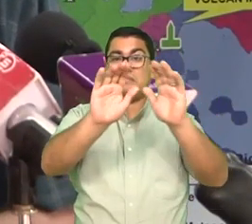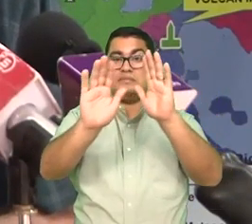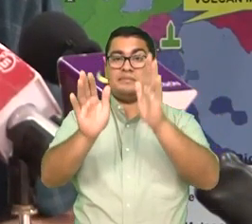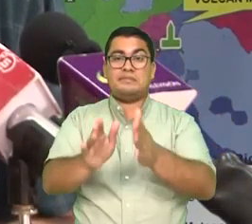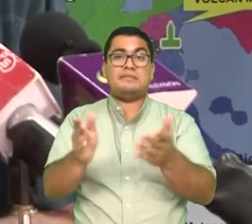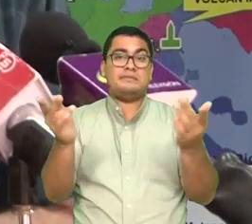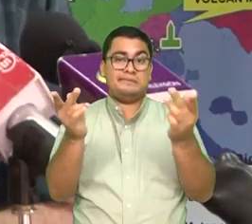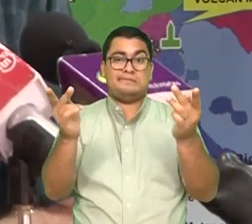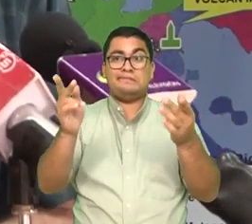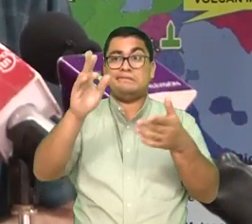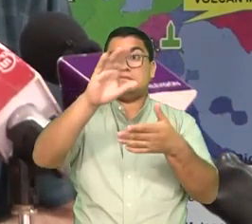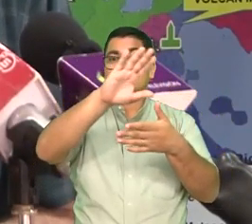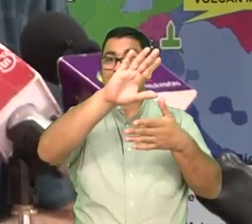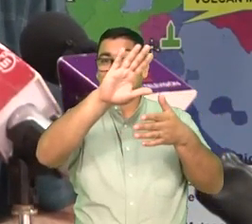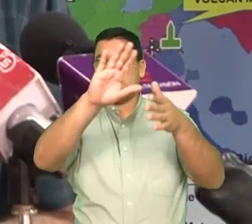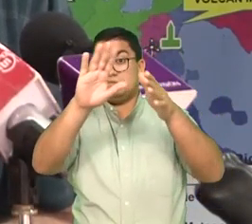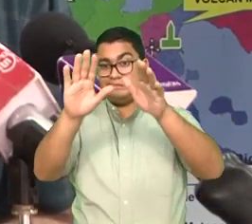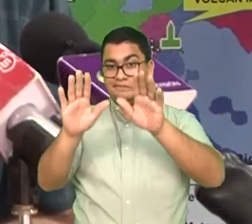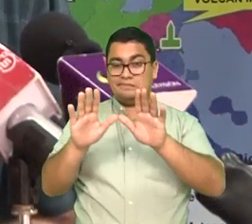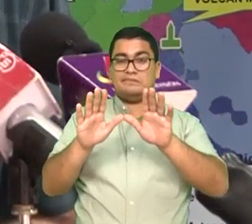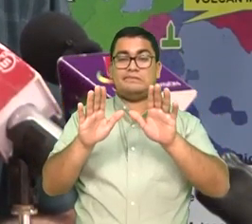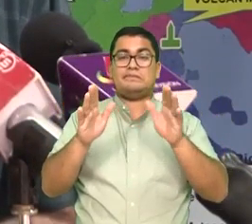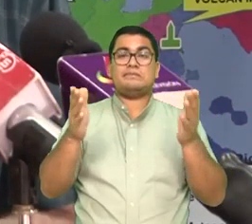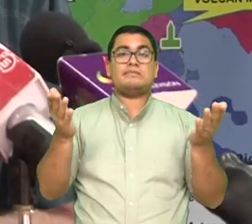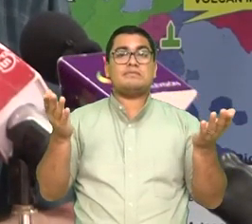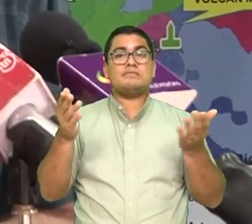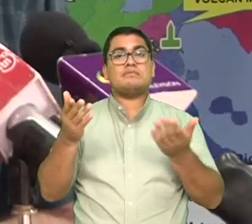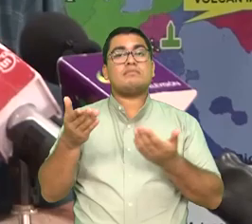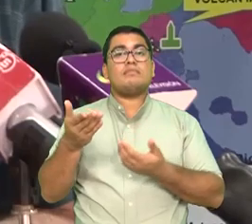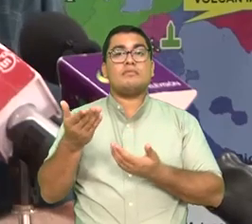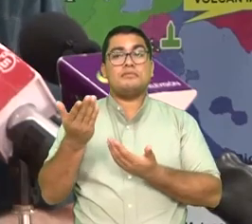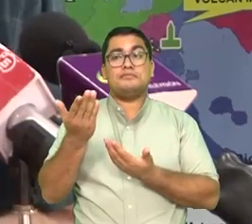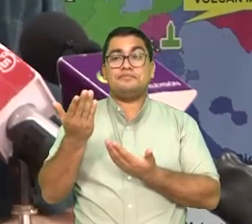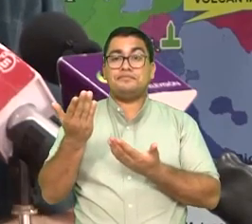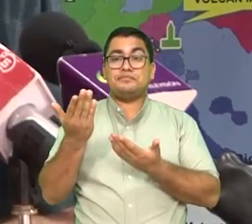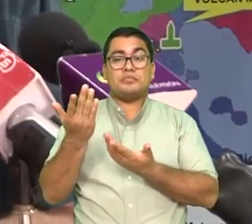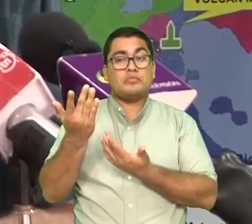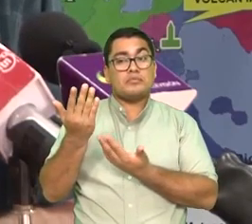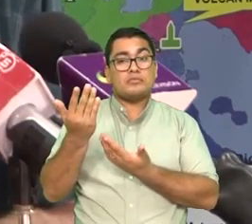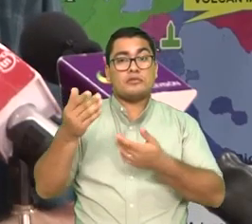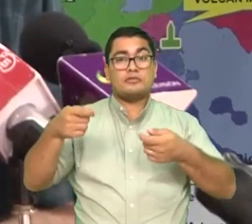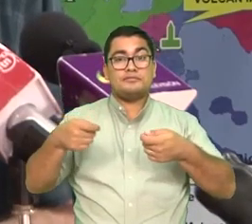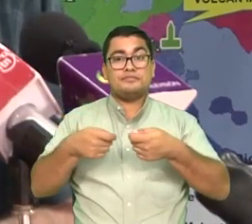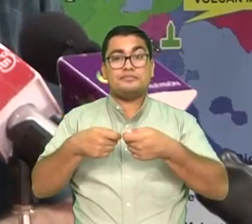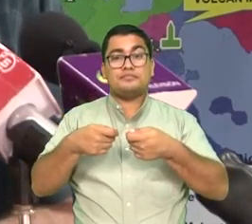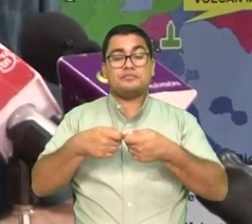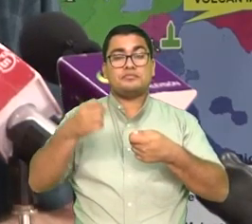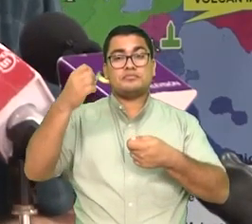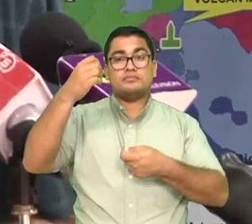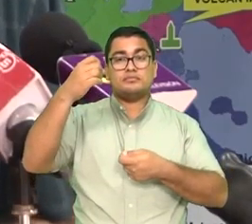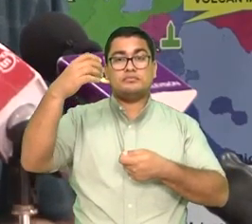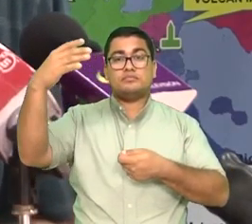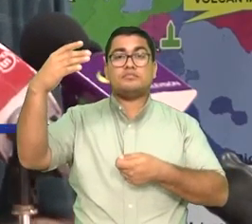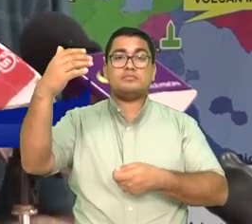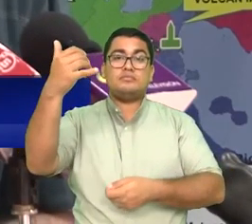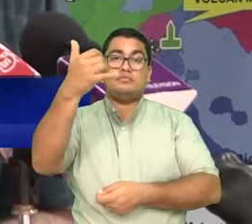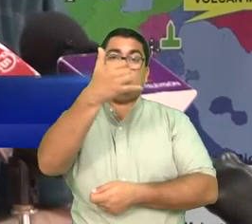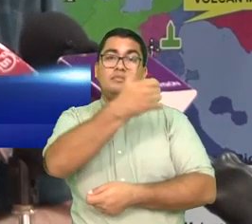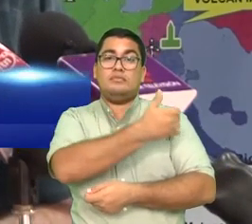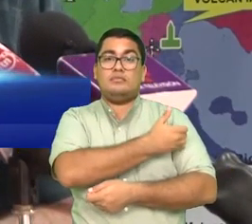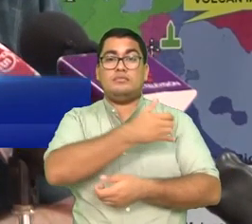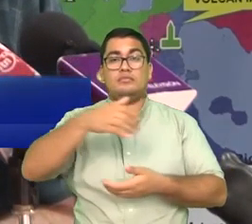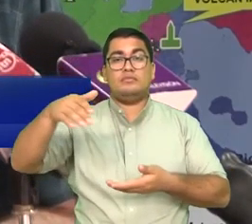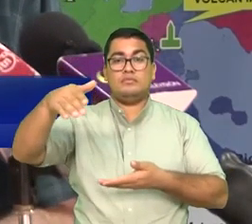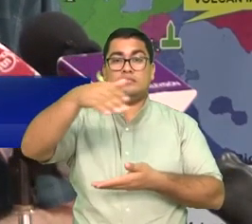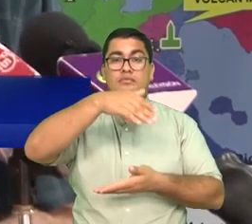que, es lo principal. Después, tratar de recuperar el suministro de energía en los hospitales, centros de